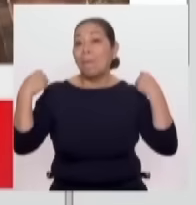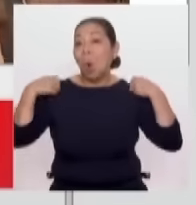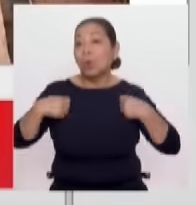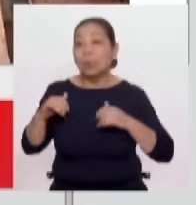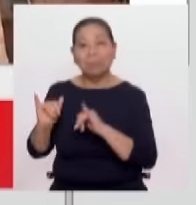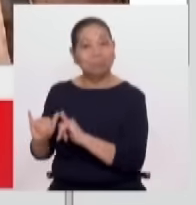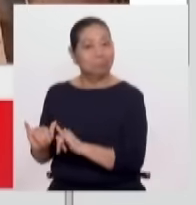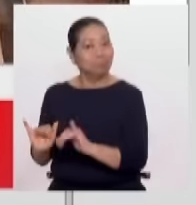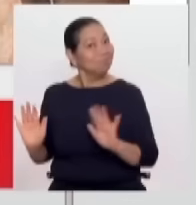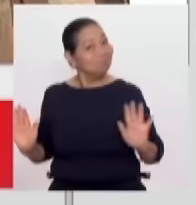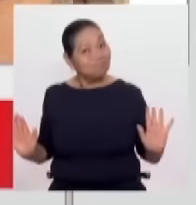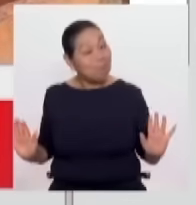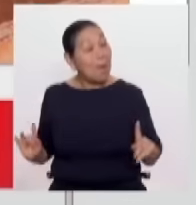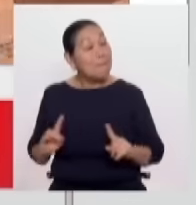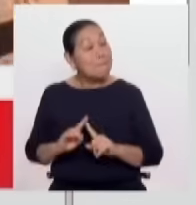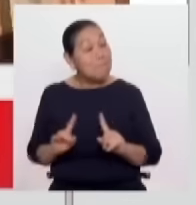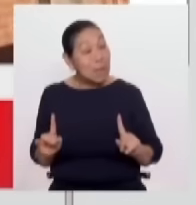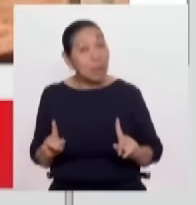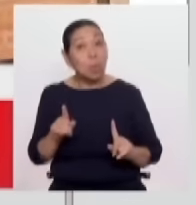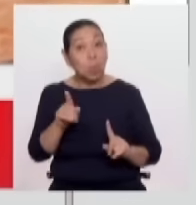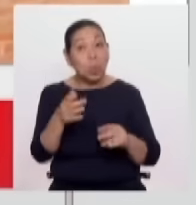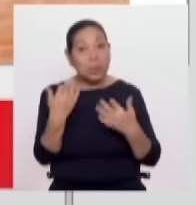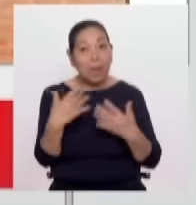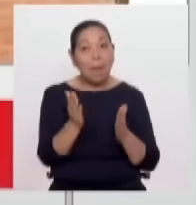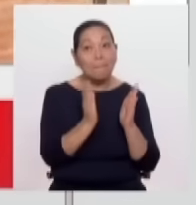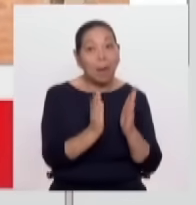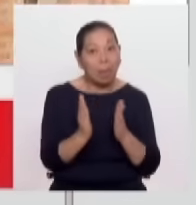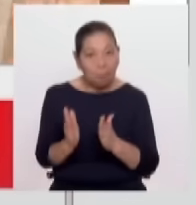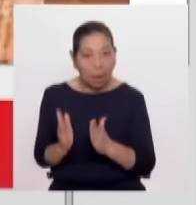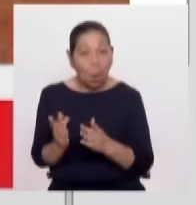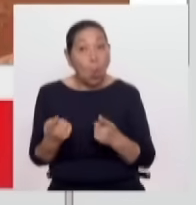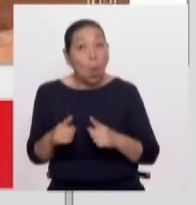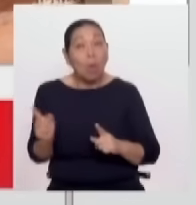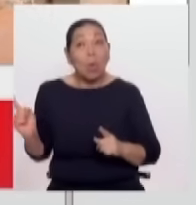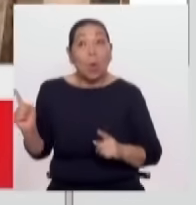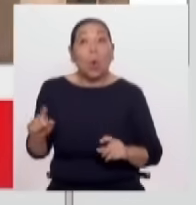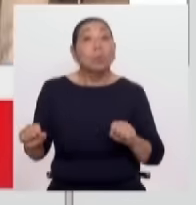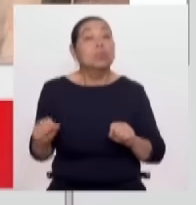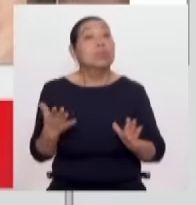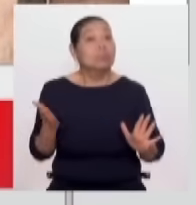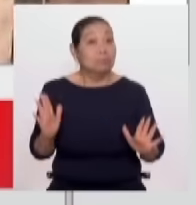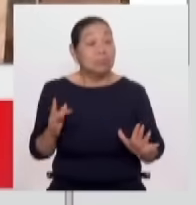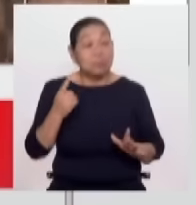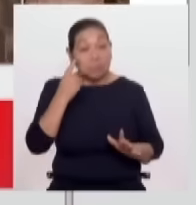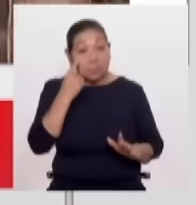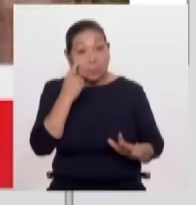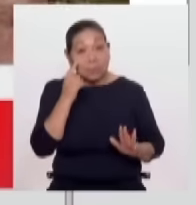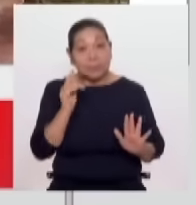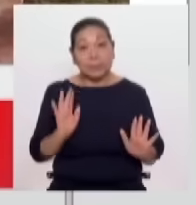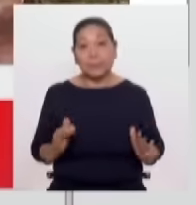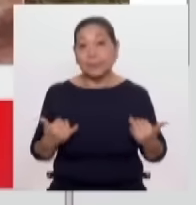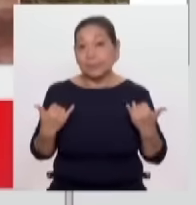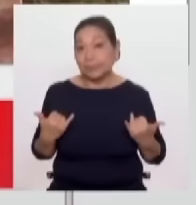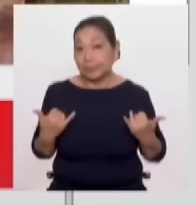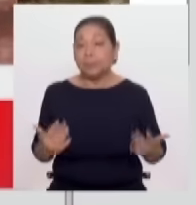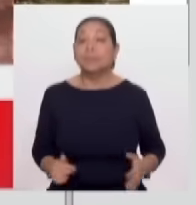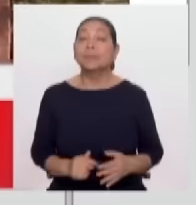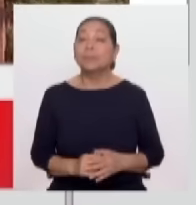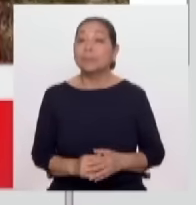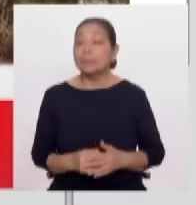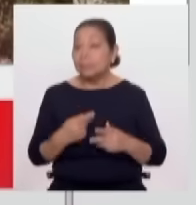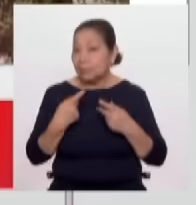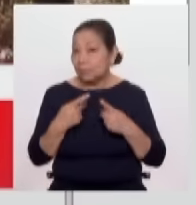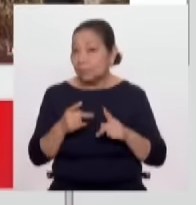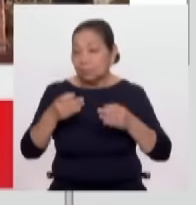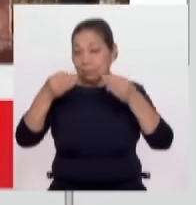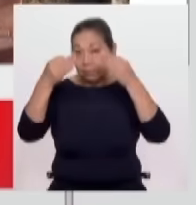no se puede prevenir, pero podemos estar preparados para cuando llegue. Vamos a estar a la espera de este